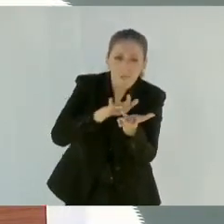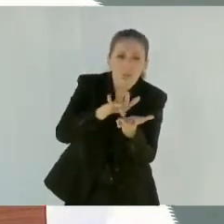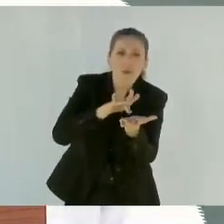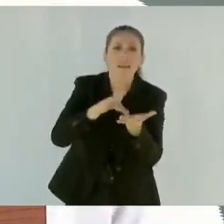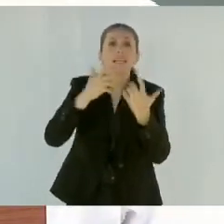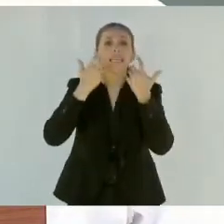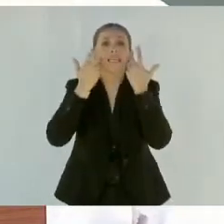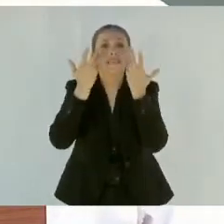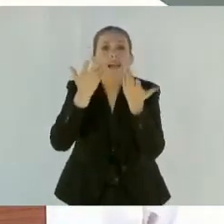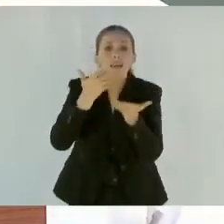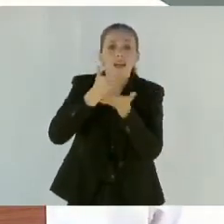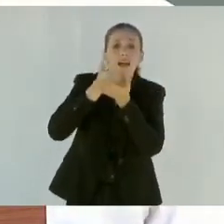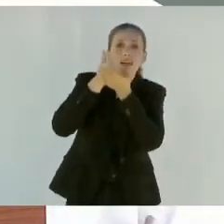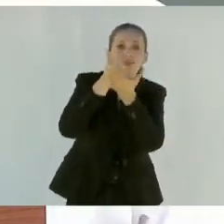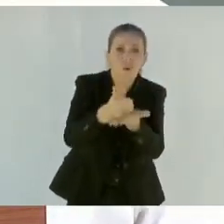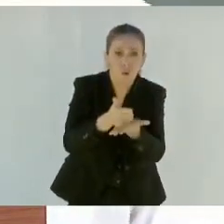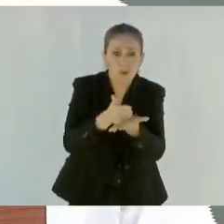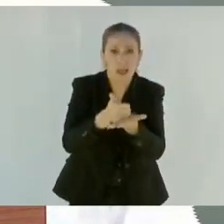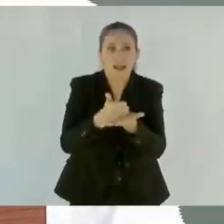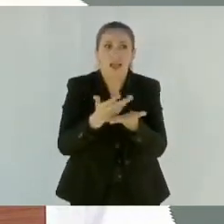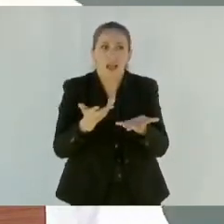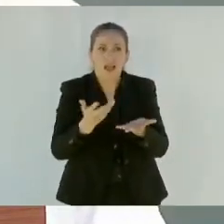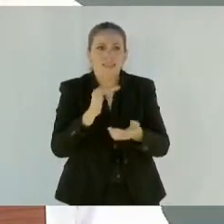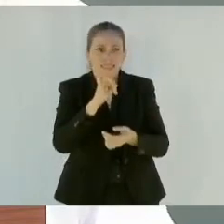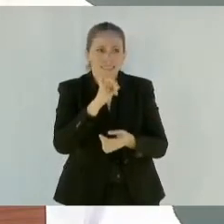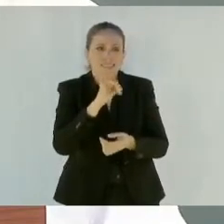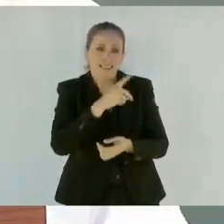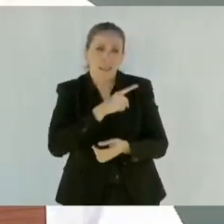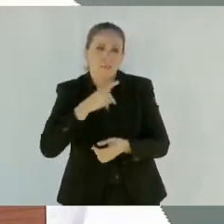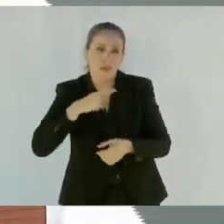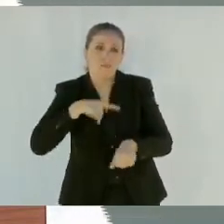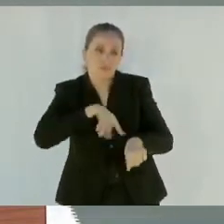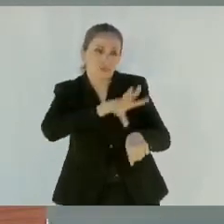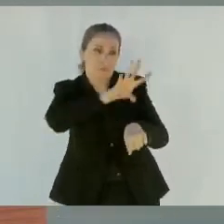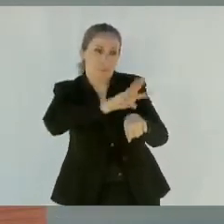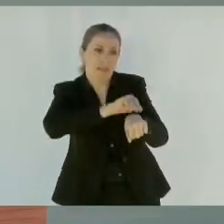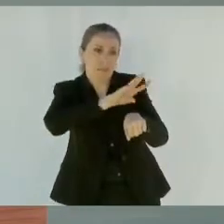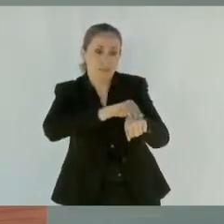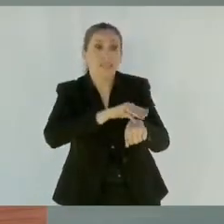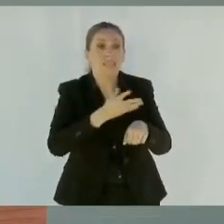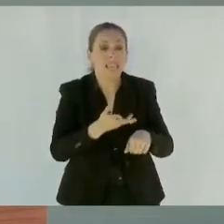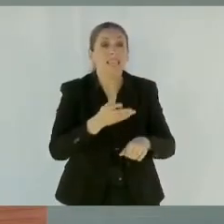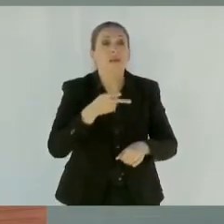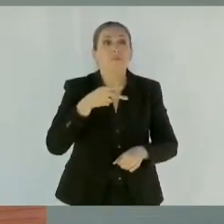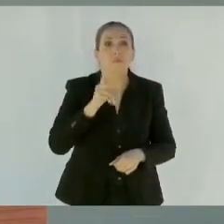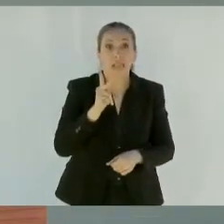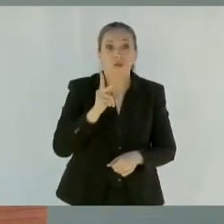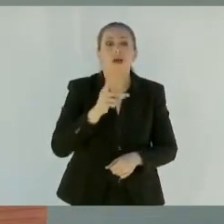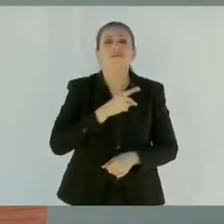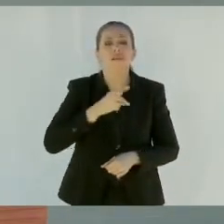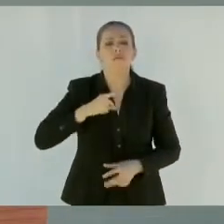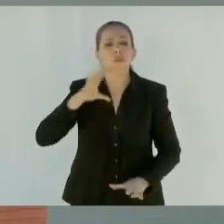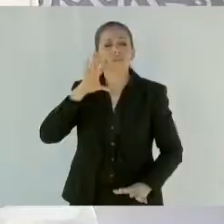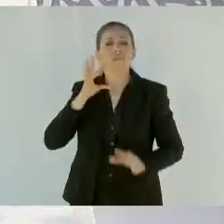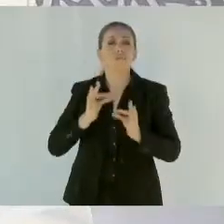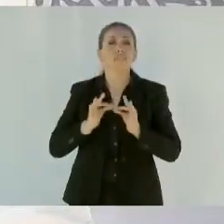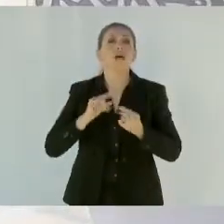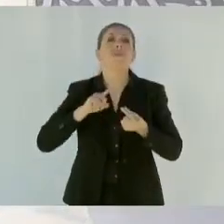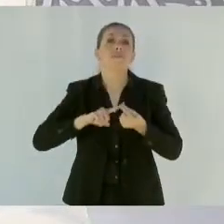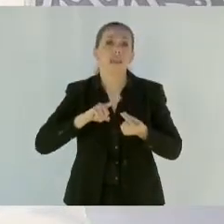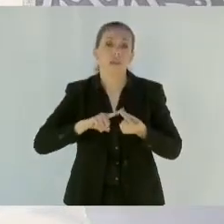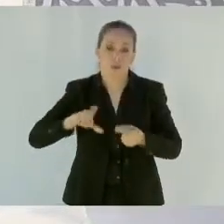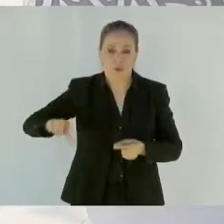una función, y lo es, del gobierno federal, pero